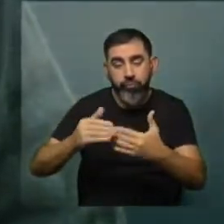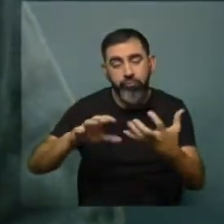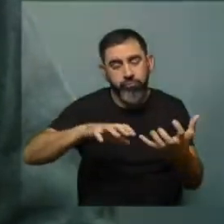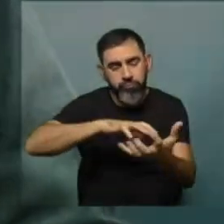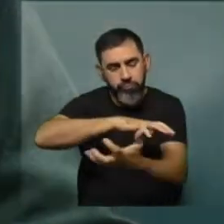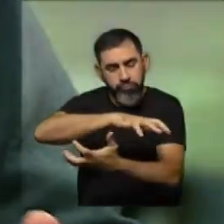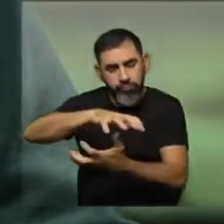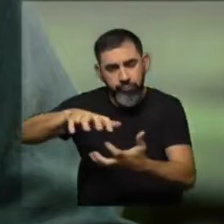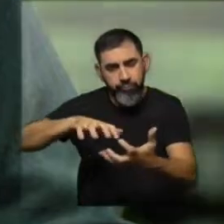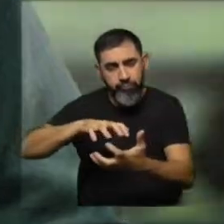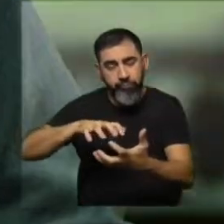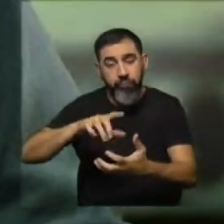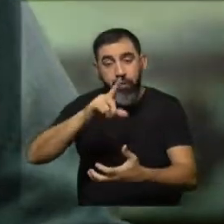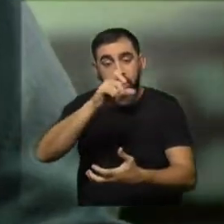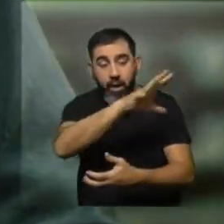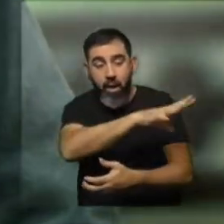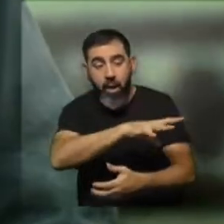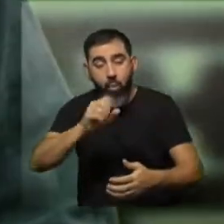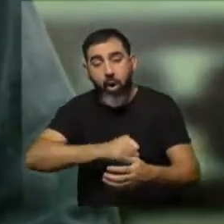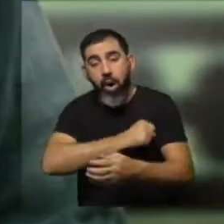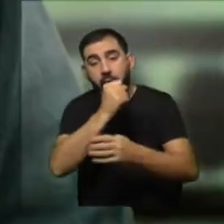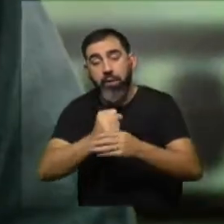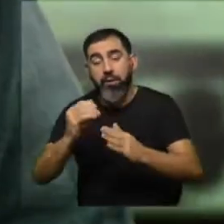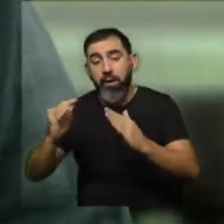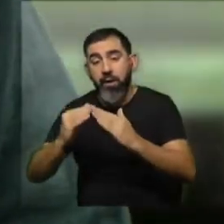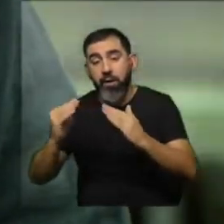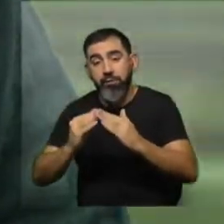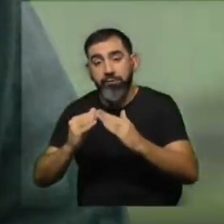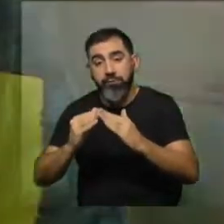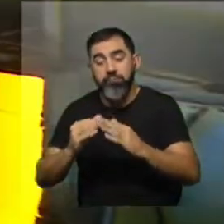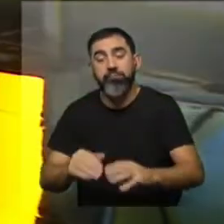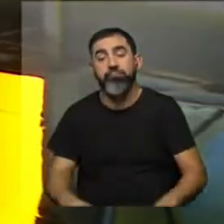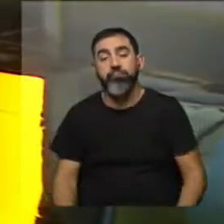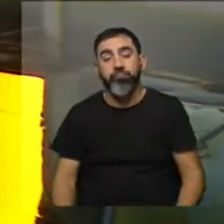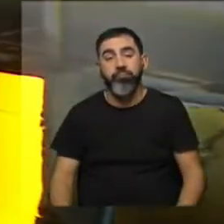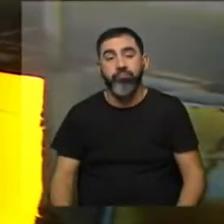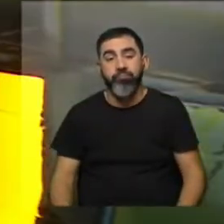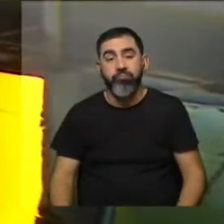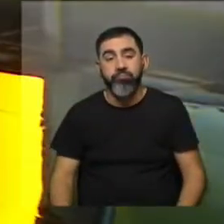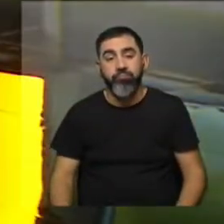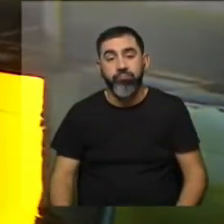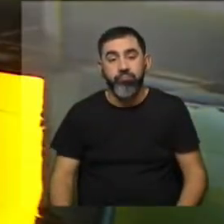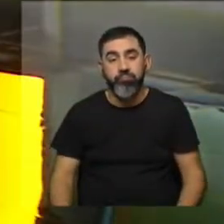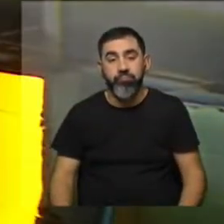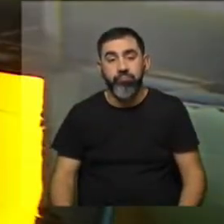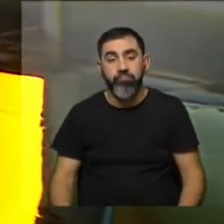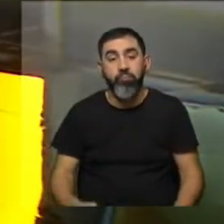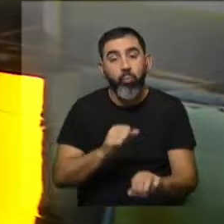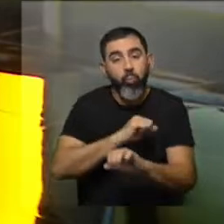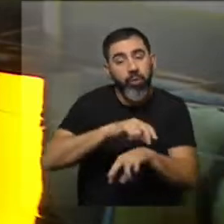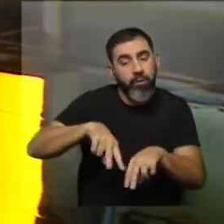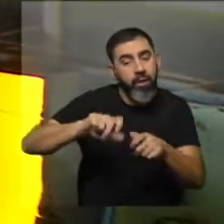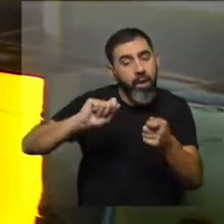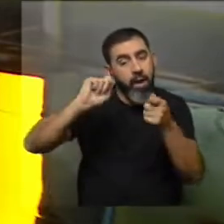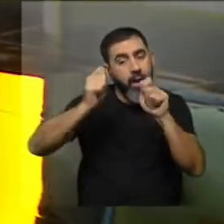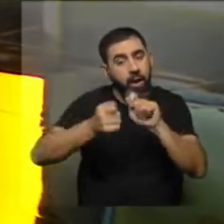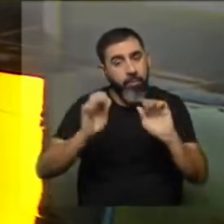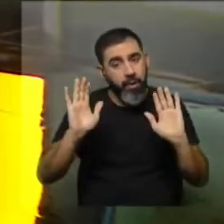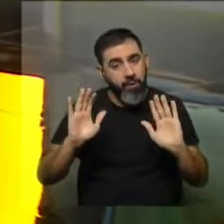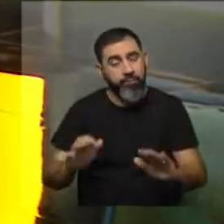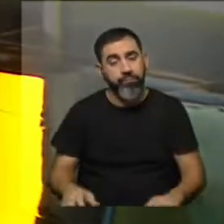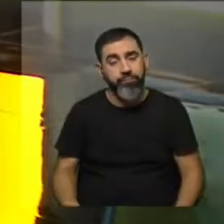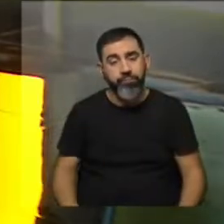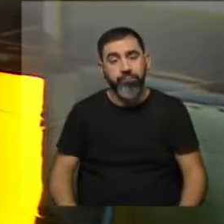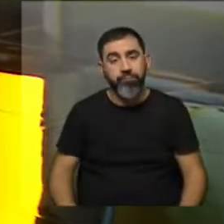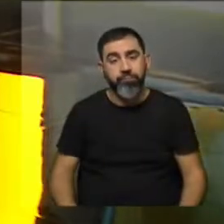complejo, desde que se toma el agua hasta que llega al hogar. Lo cual tal vez podría ser revisado o no.